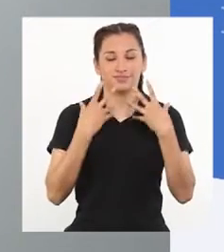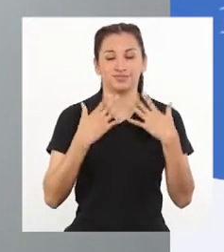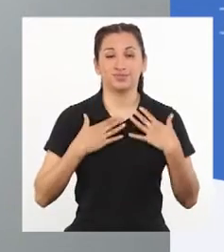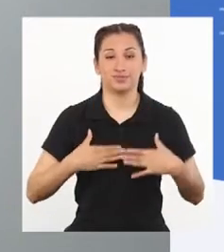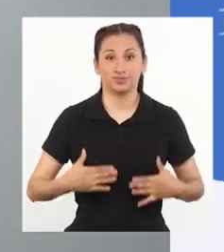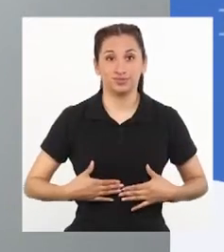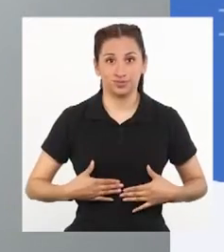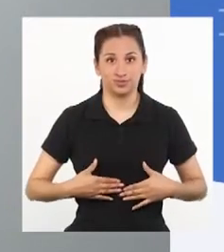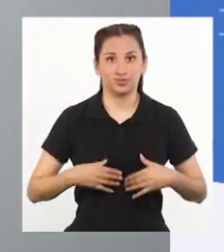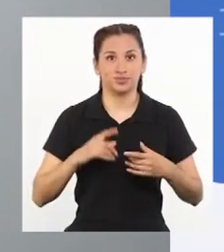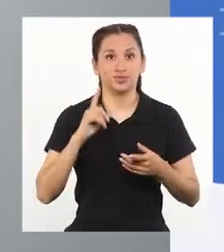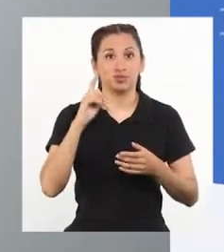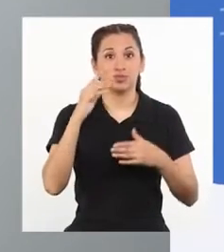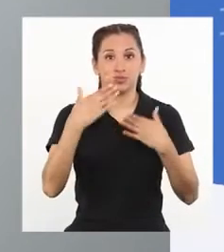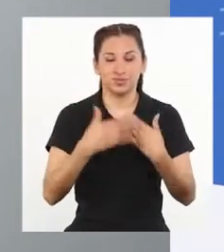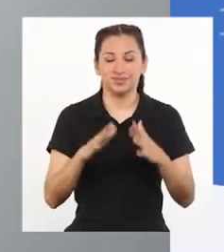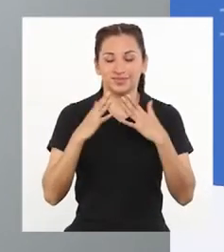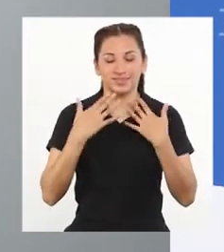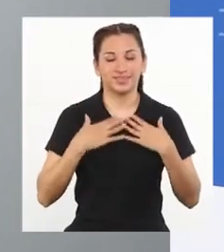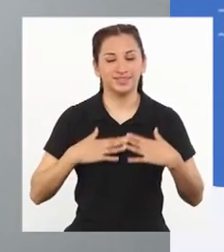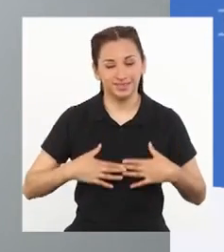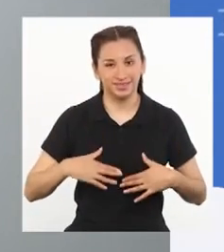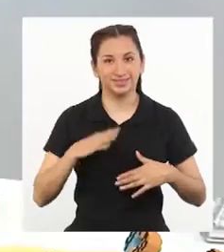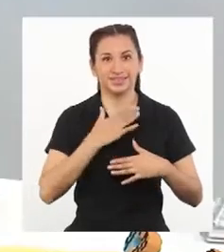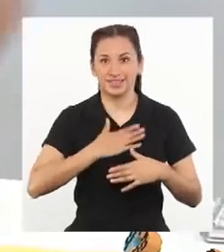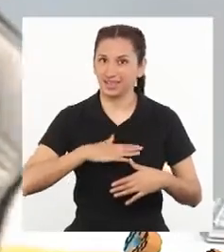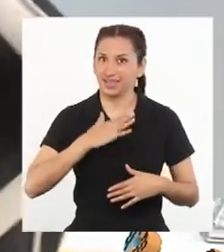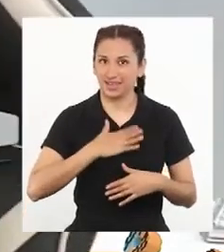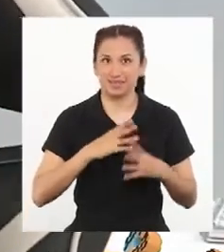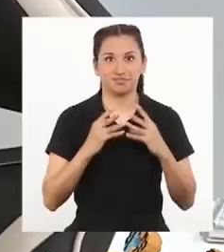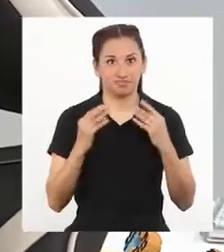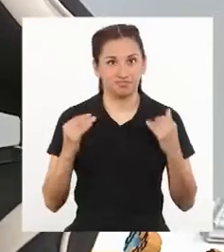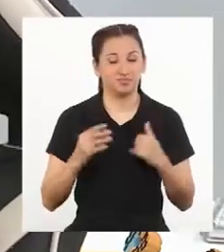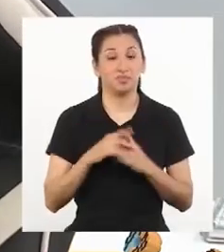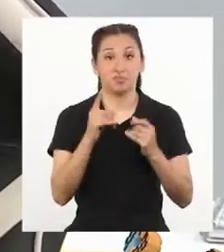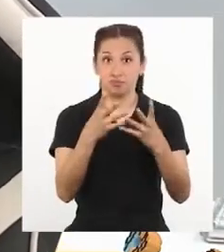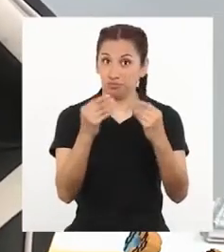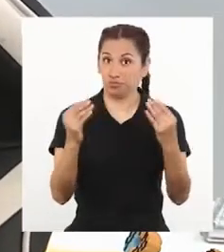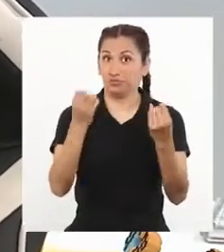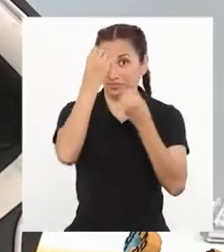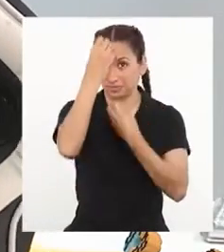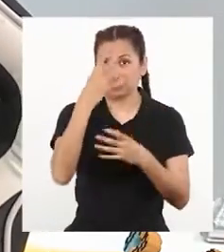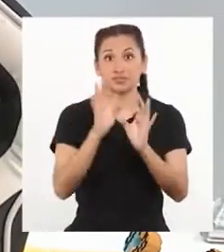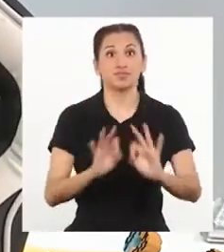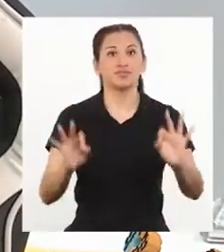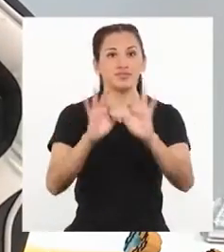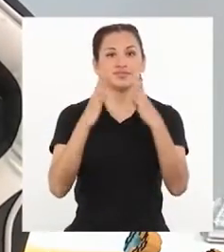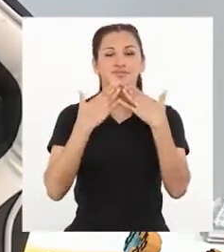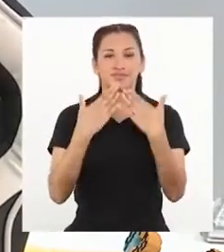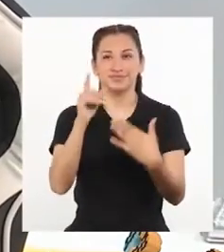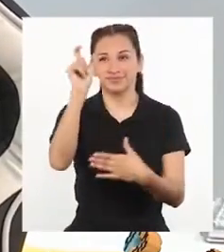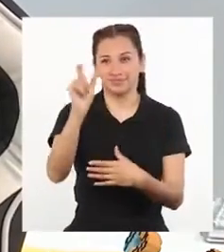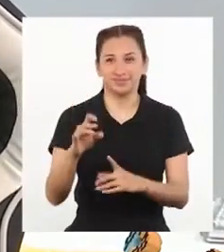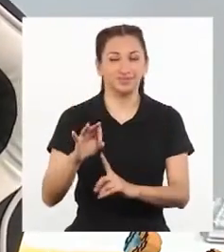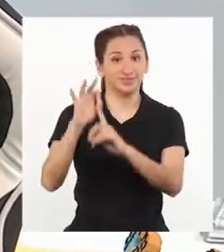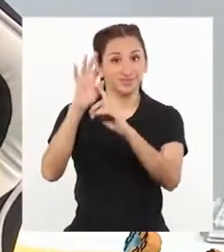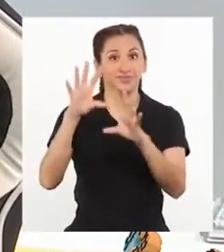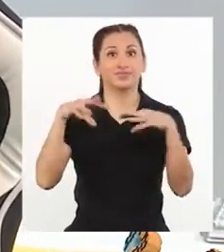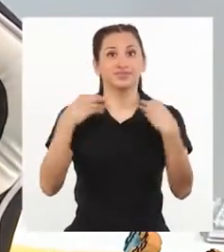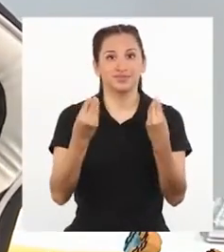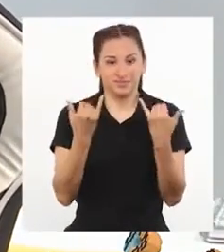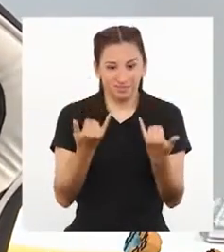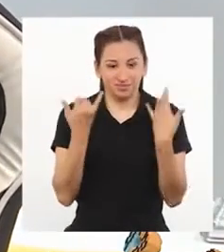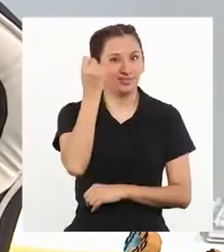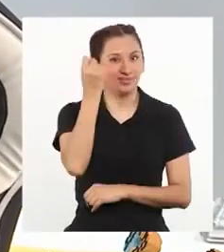estabilidad que nuestro cuerpo segrega después de practicarla. ¡Cuánta información relevante! Muchas gracias a nuestra aliada